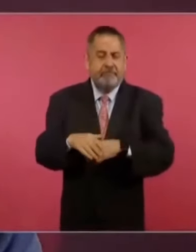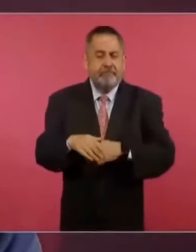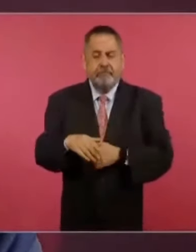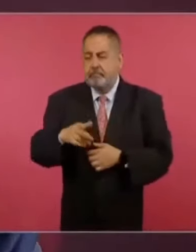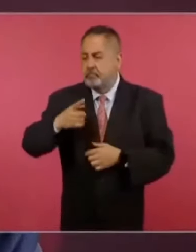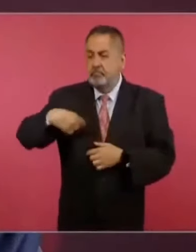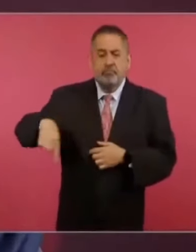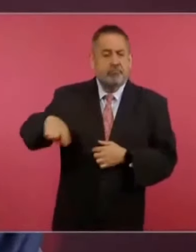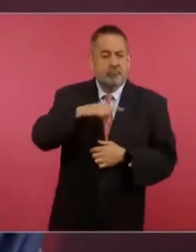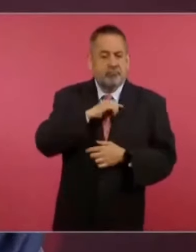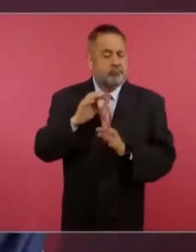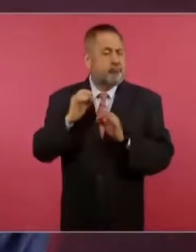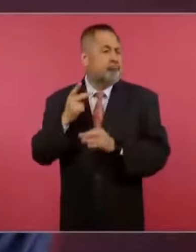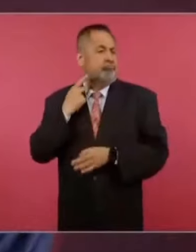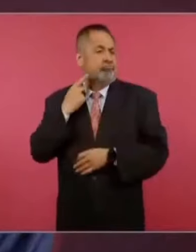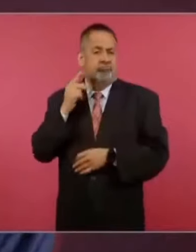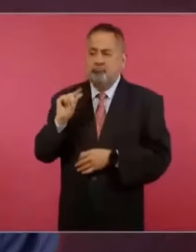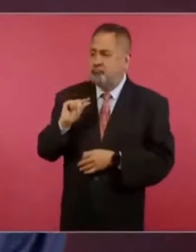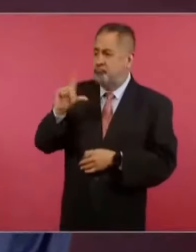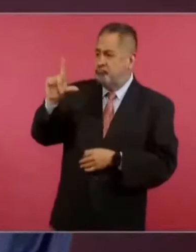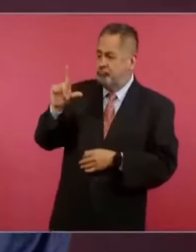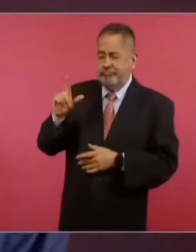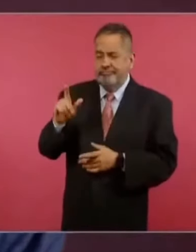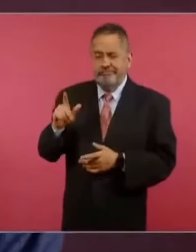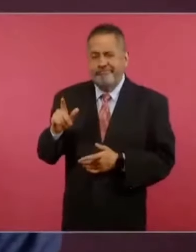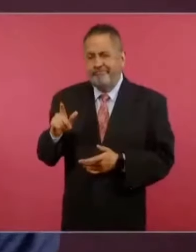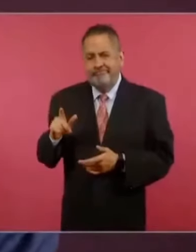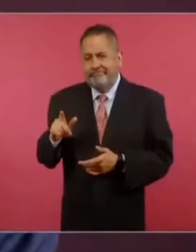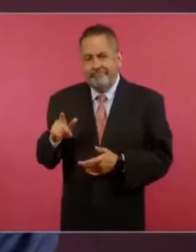ejercer el noble oficio de la política si no hay